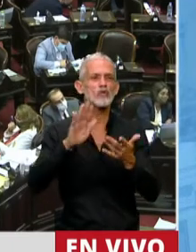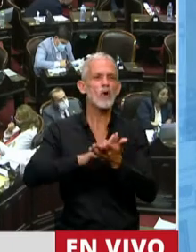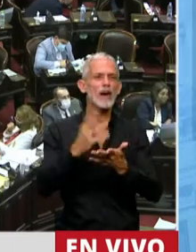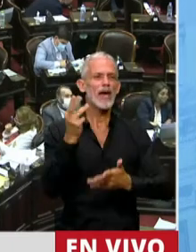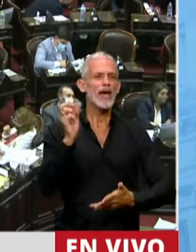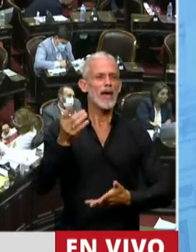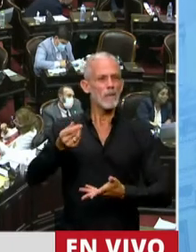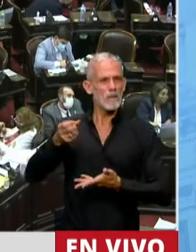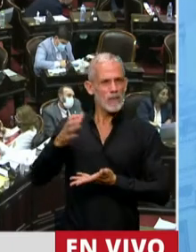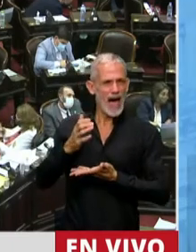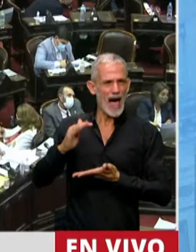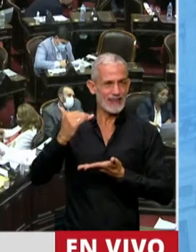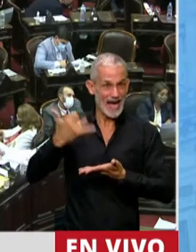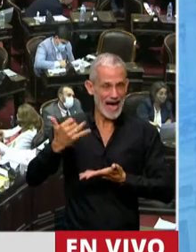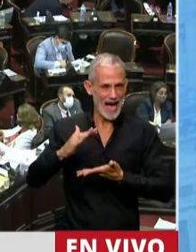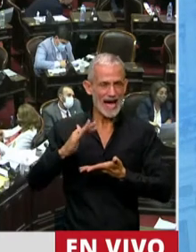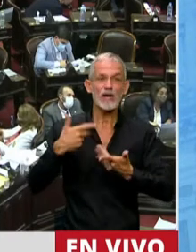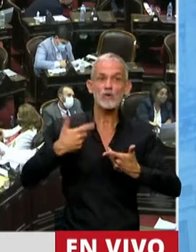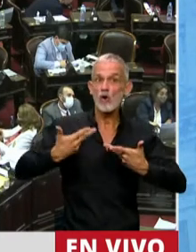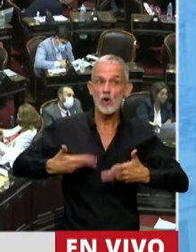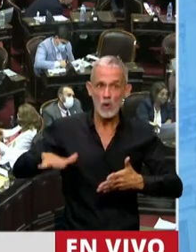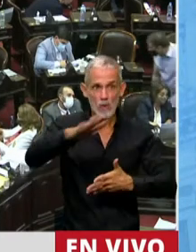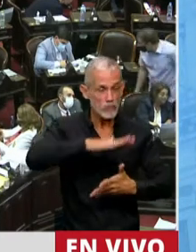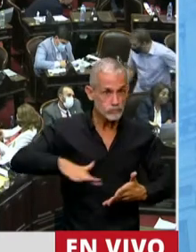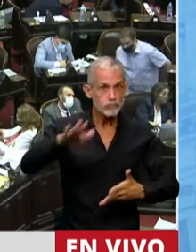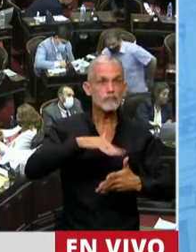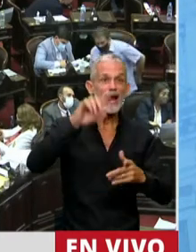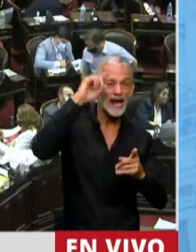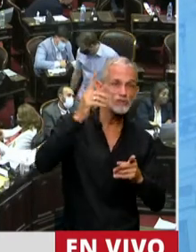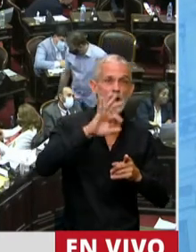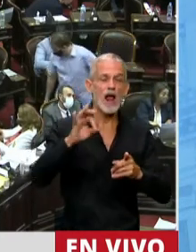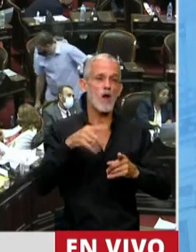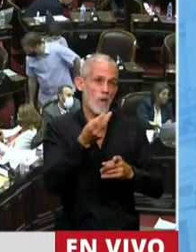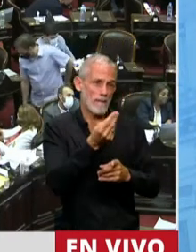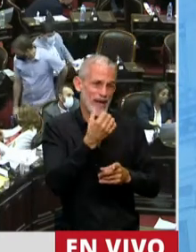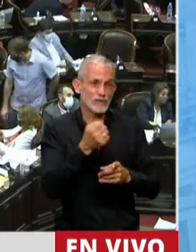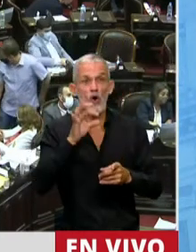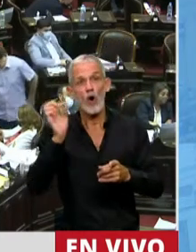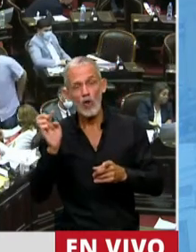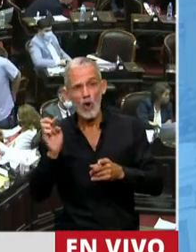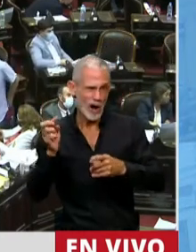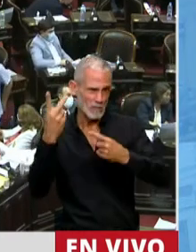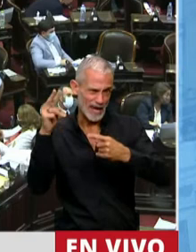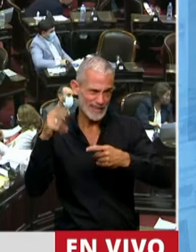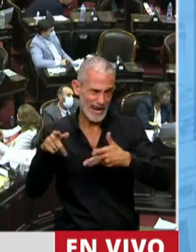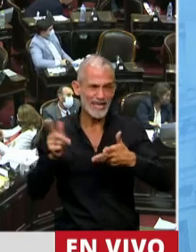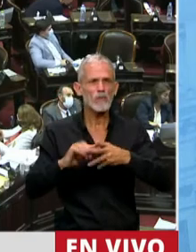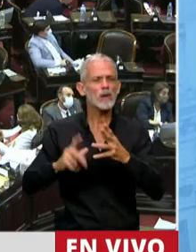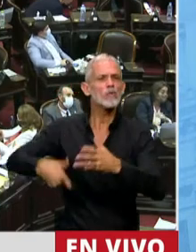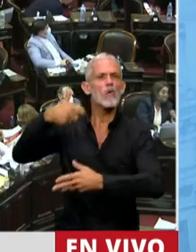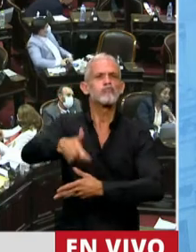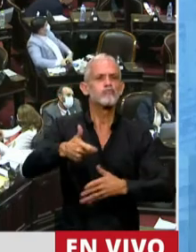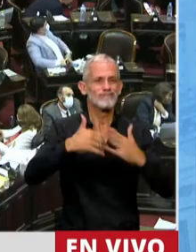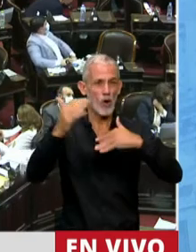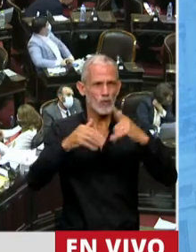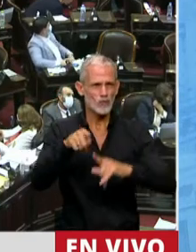moneda. Esta ley permite una normalización de tenencia de moneda nacional y extranjera para la realización de inversiones en